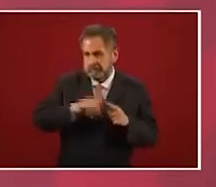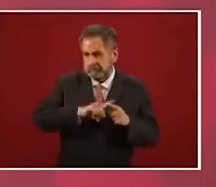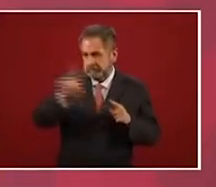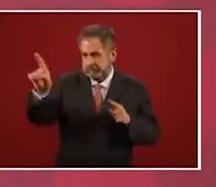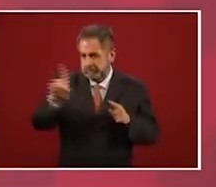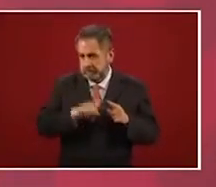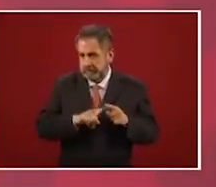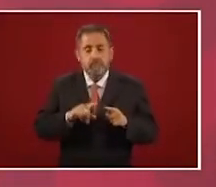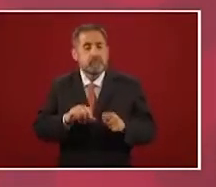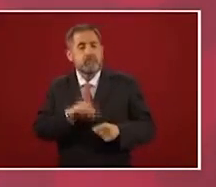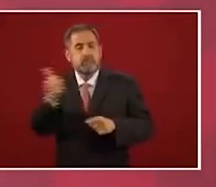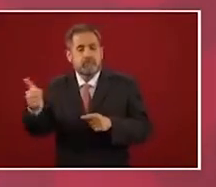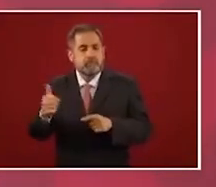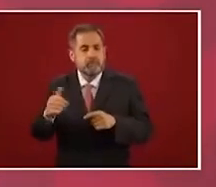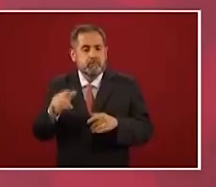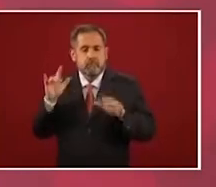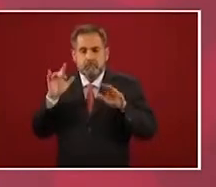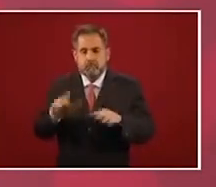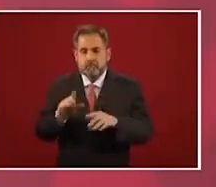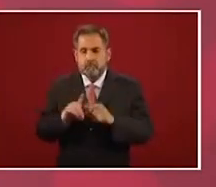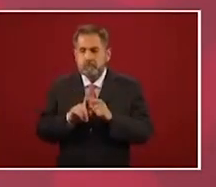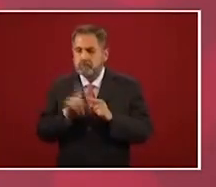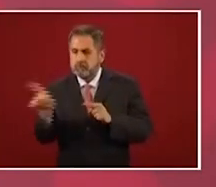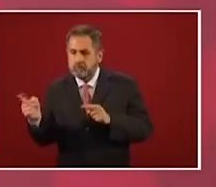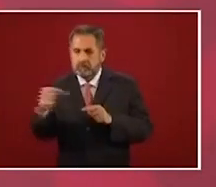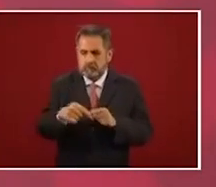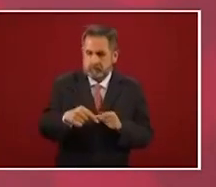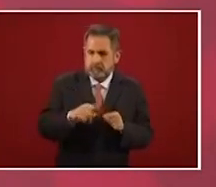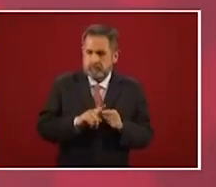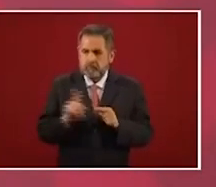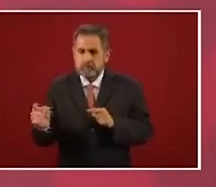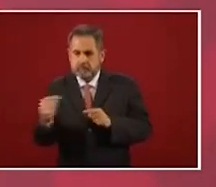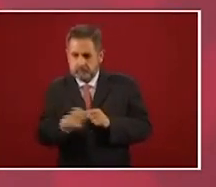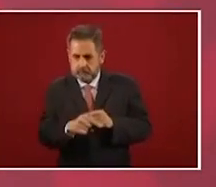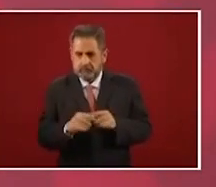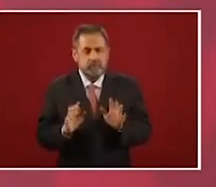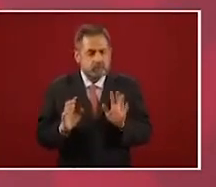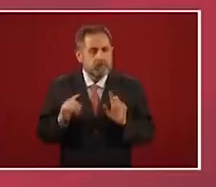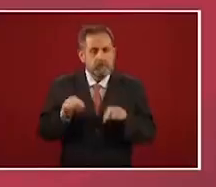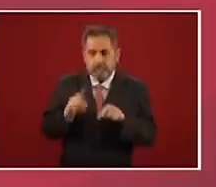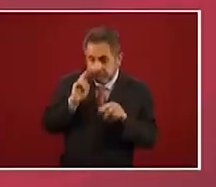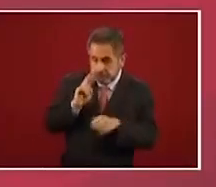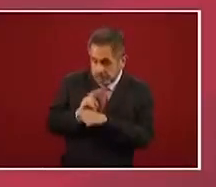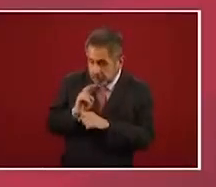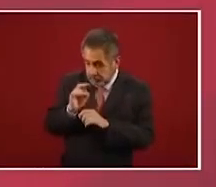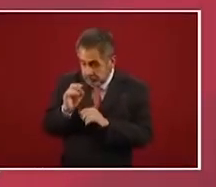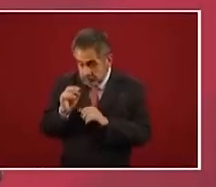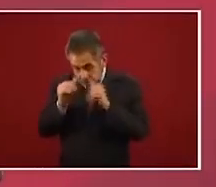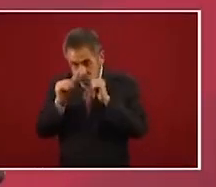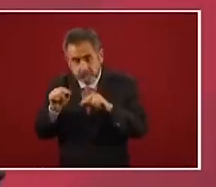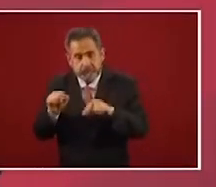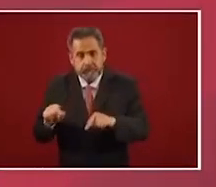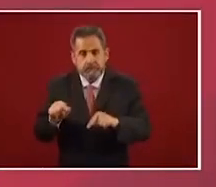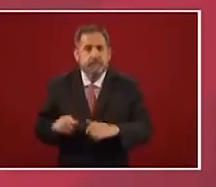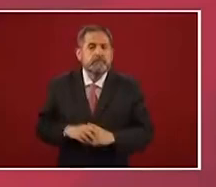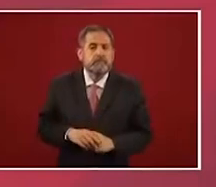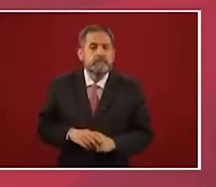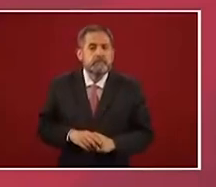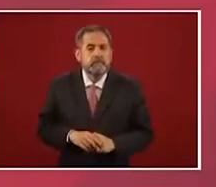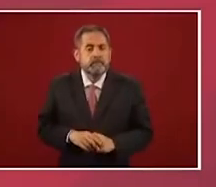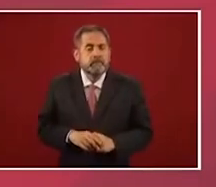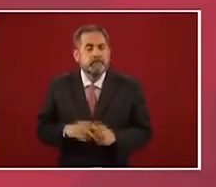tienen vuelos indirectos desde China, es decir, hay escalas en otros aeropuertos internacionales entre China y